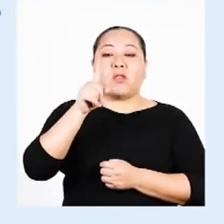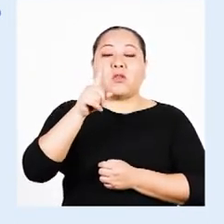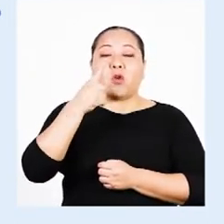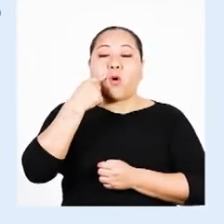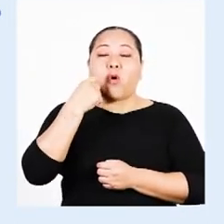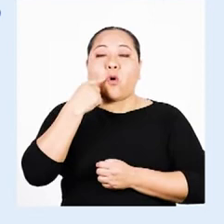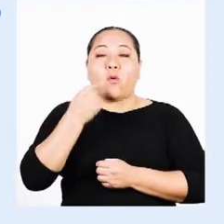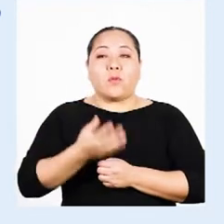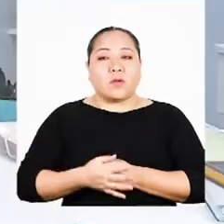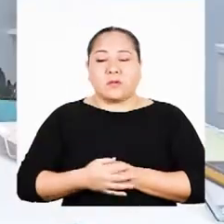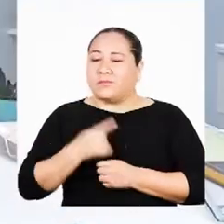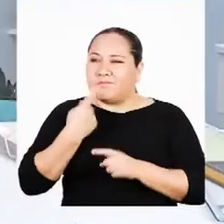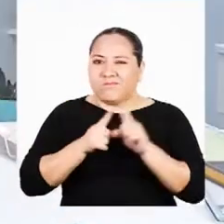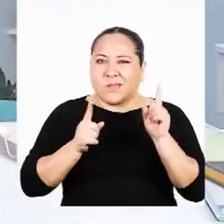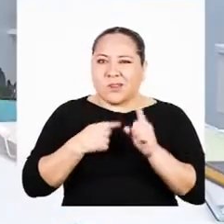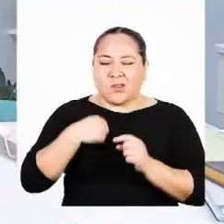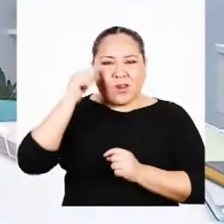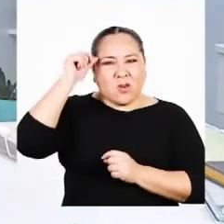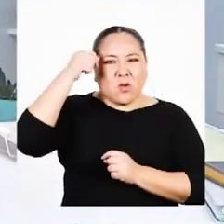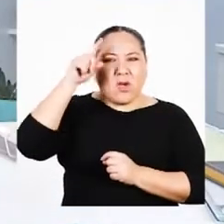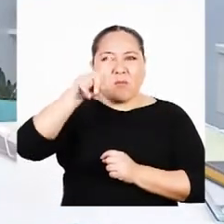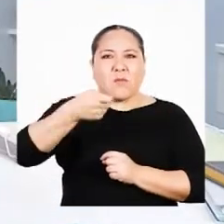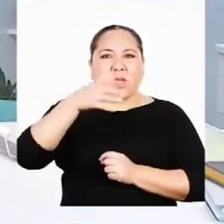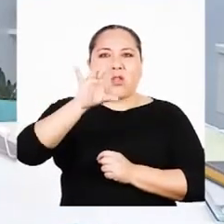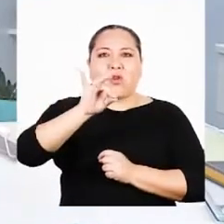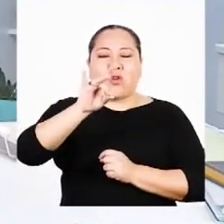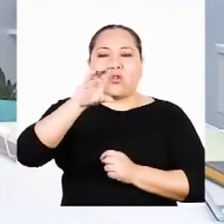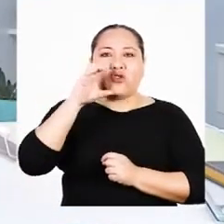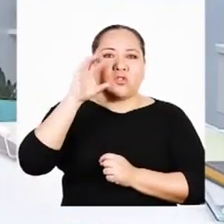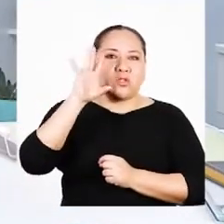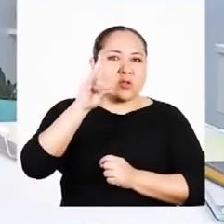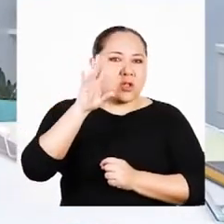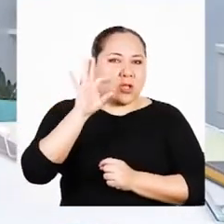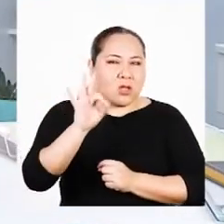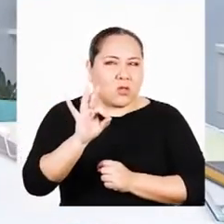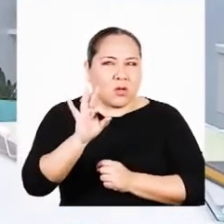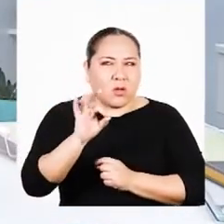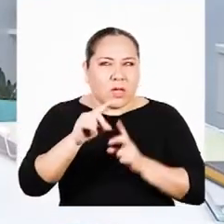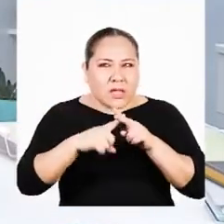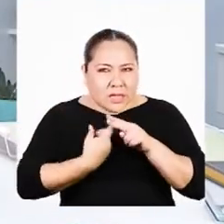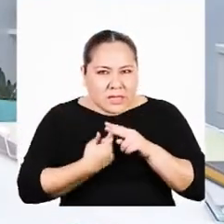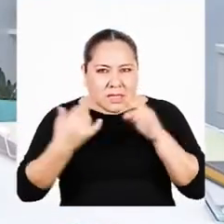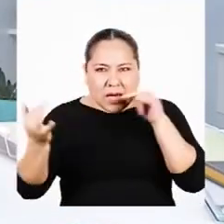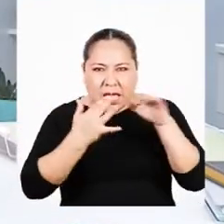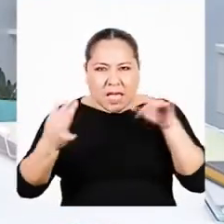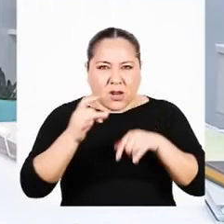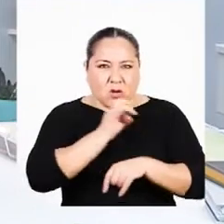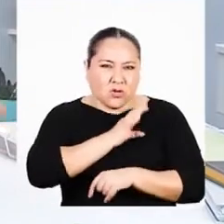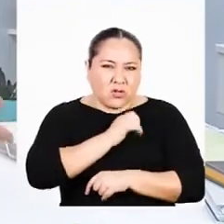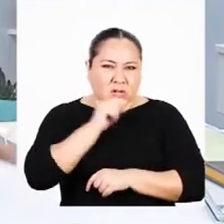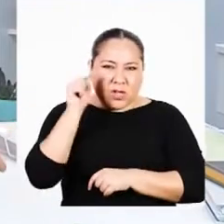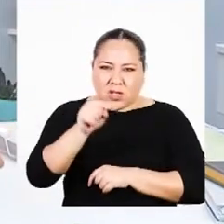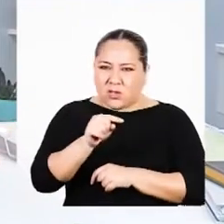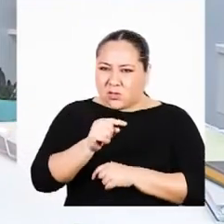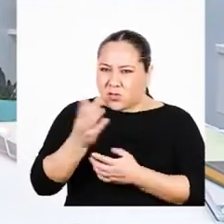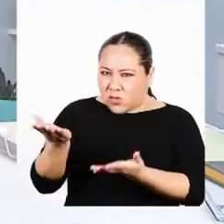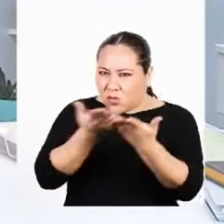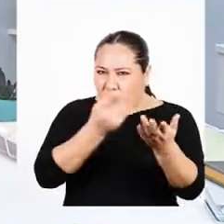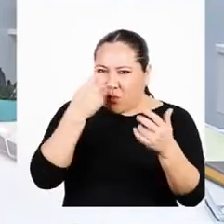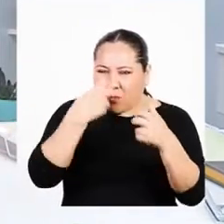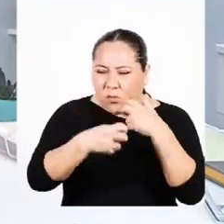9.641 hombres. Pero recuerdo que en 1879 se inicia la guerra con Chile. ¿Eso no